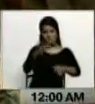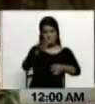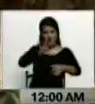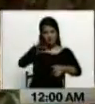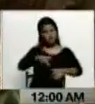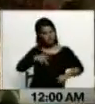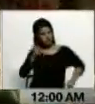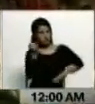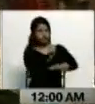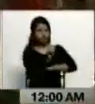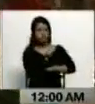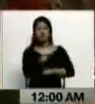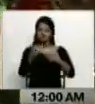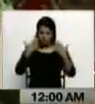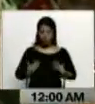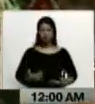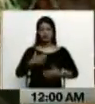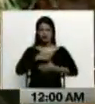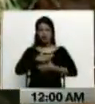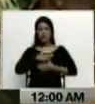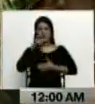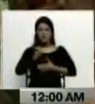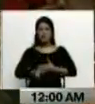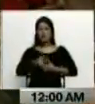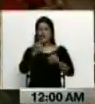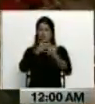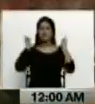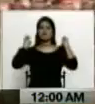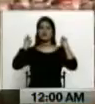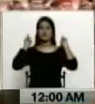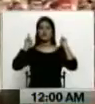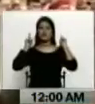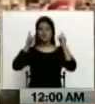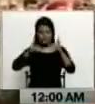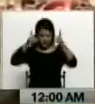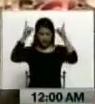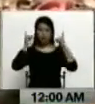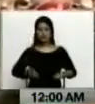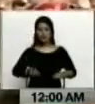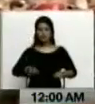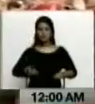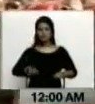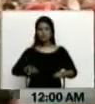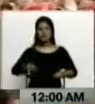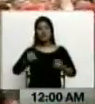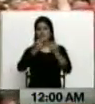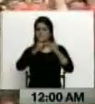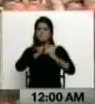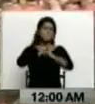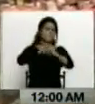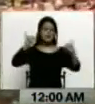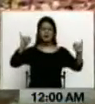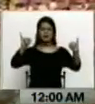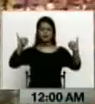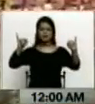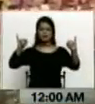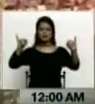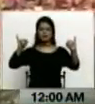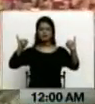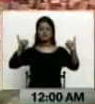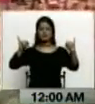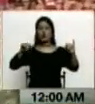patria V Patria y ser y ser libre libre soberano soberano